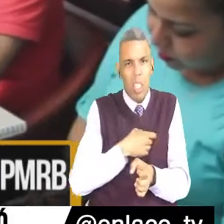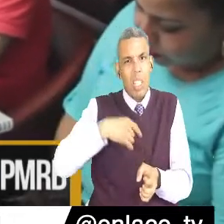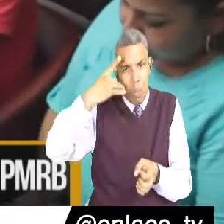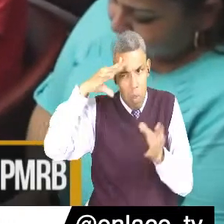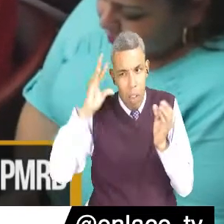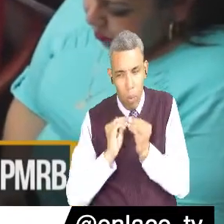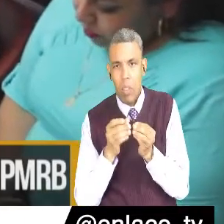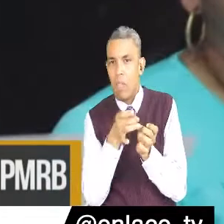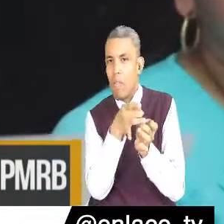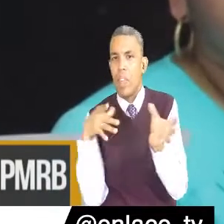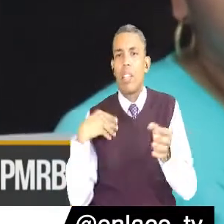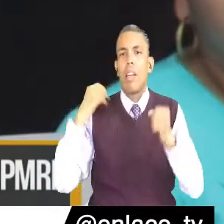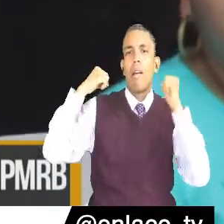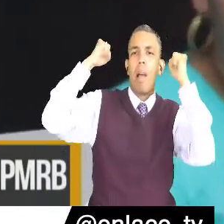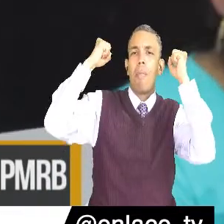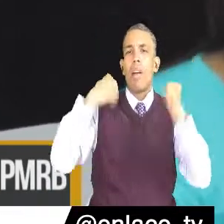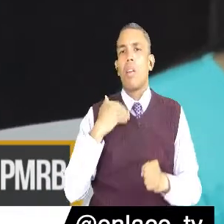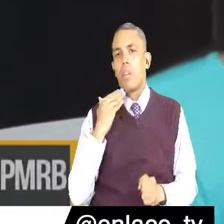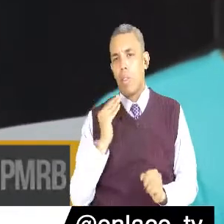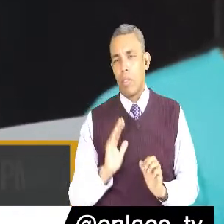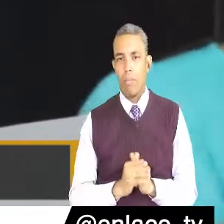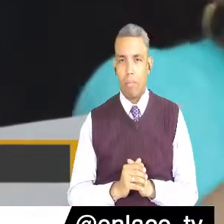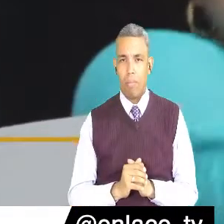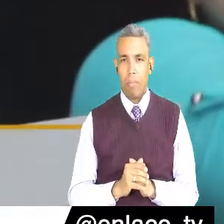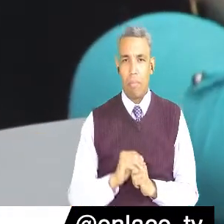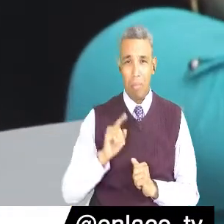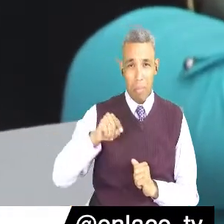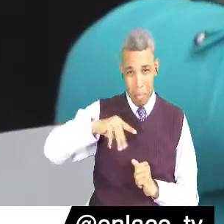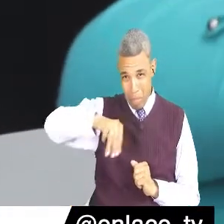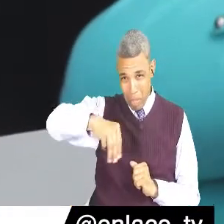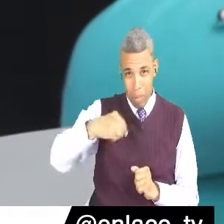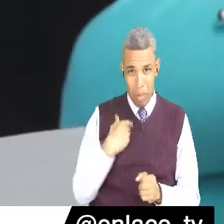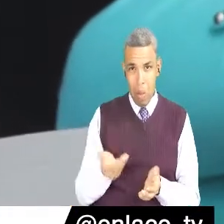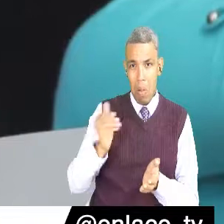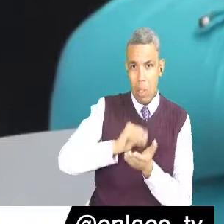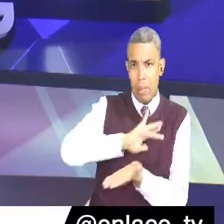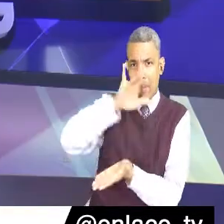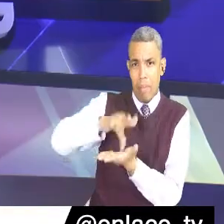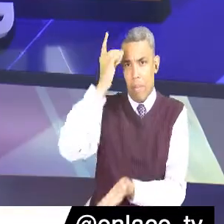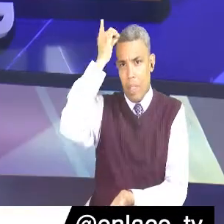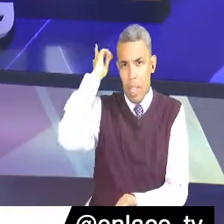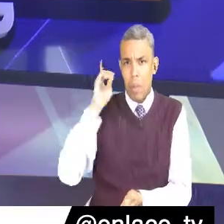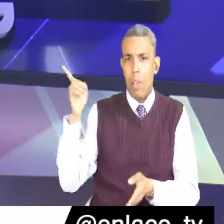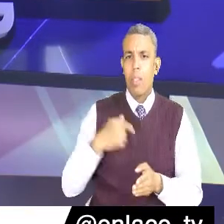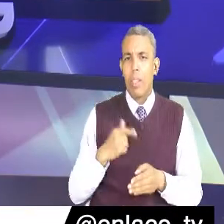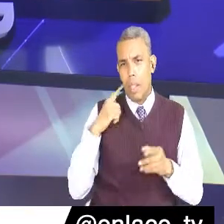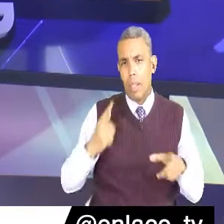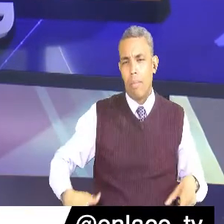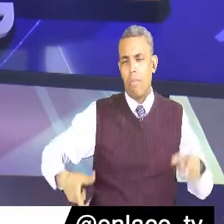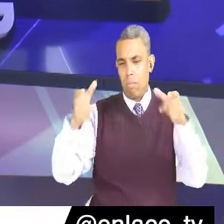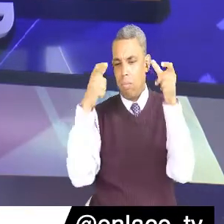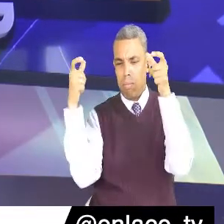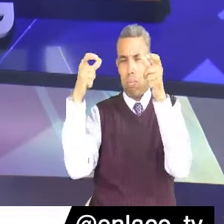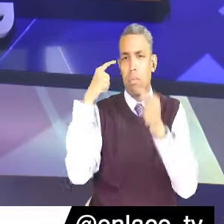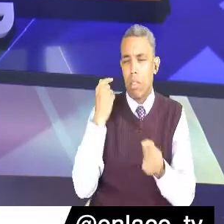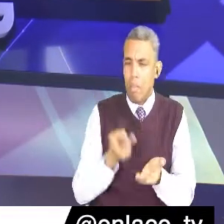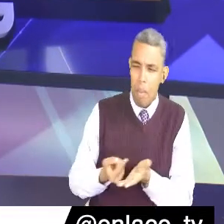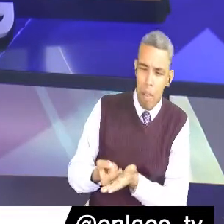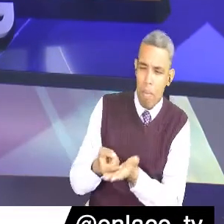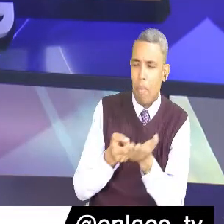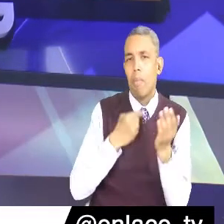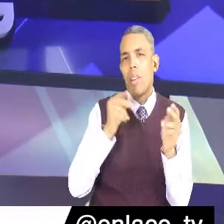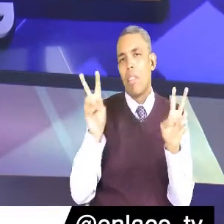se reunirá con congresistas con quienes debatirá el proyecto de modernización. Palos y animales muertos están